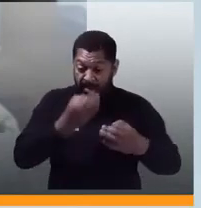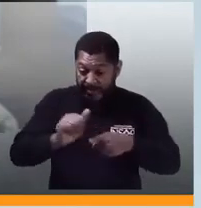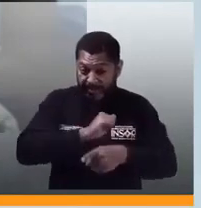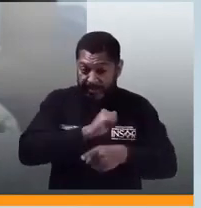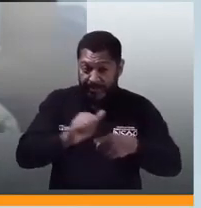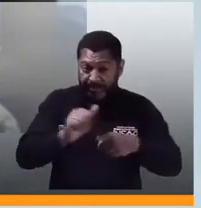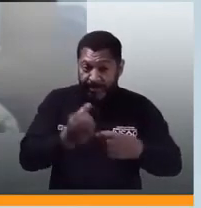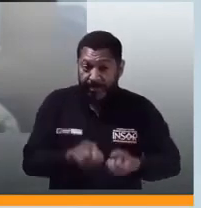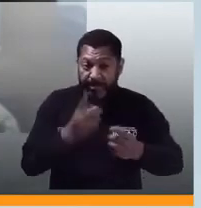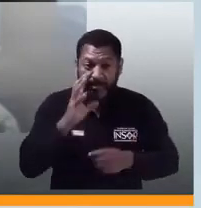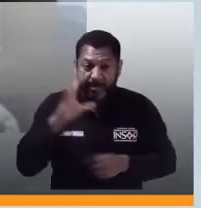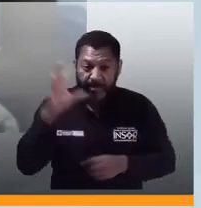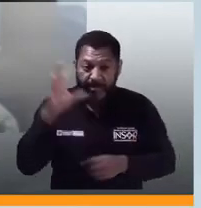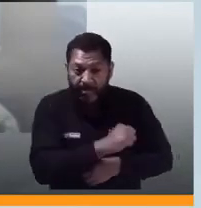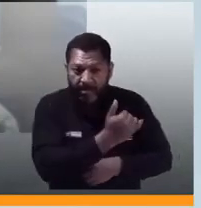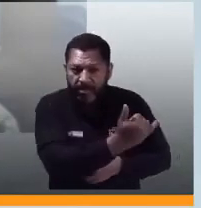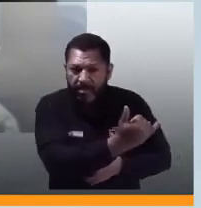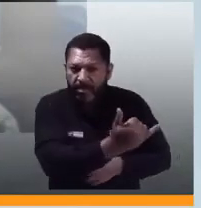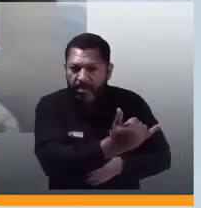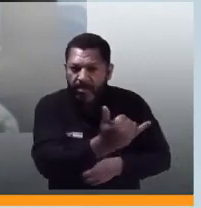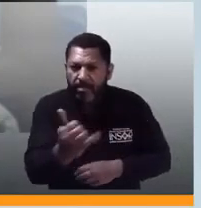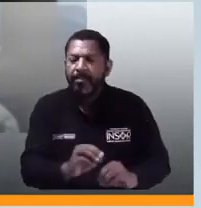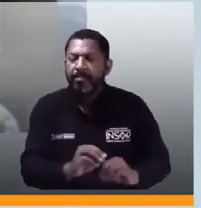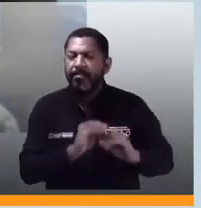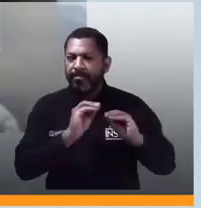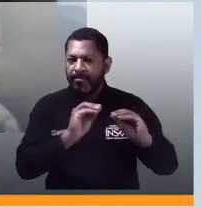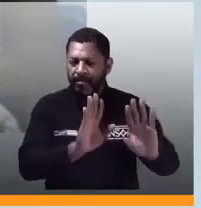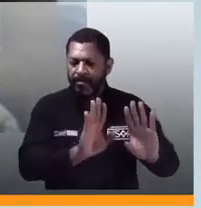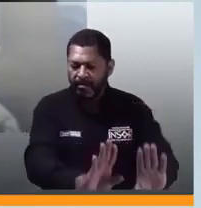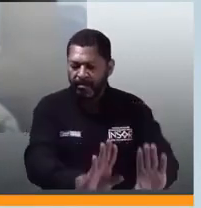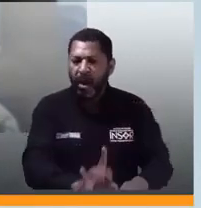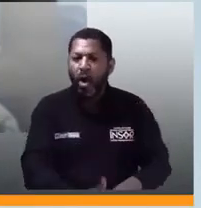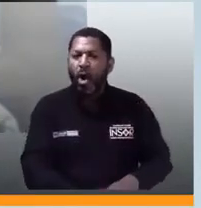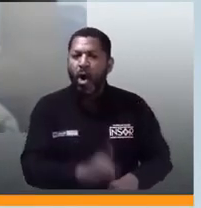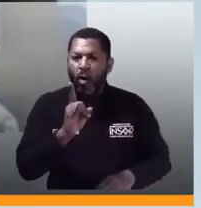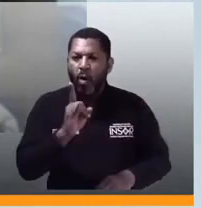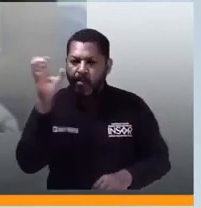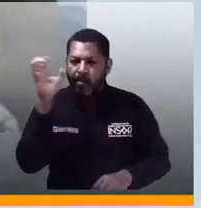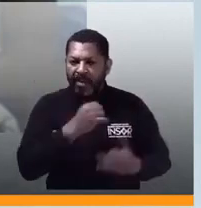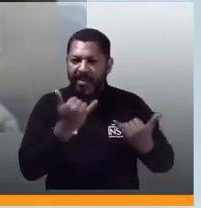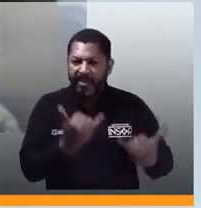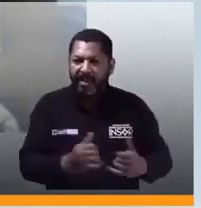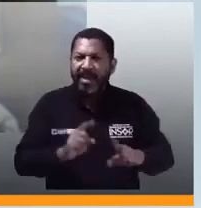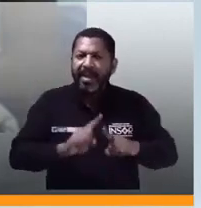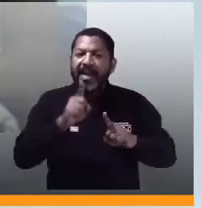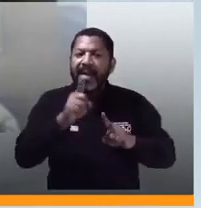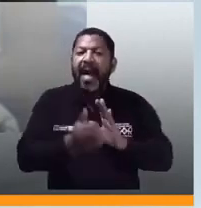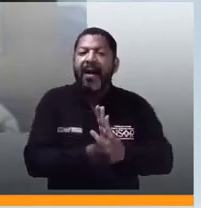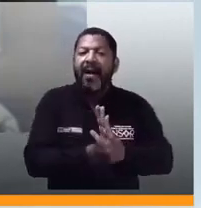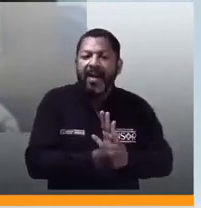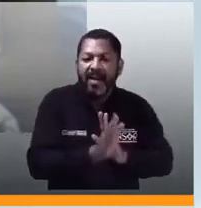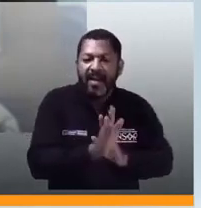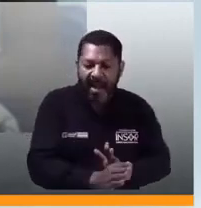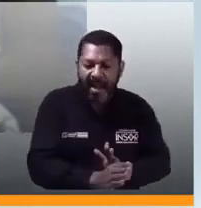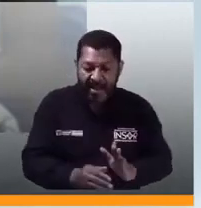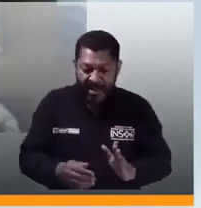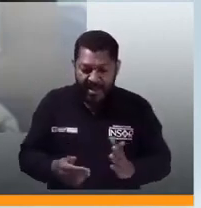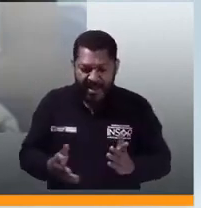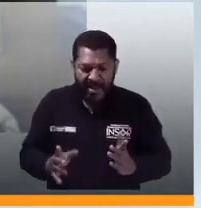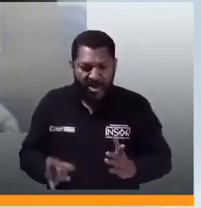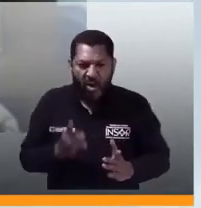a identificar, a fortalecer, a determinar esas habilidades y destrezas que tienen